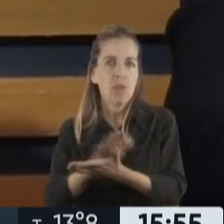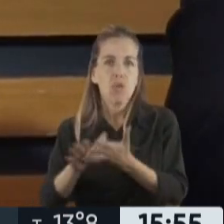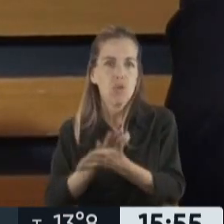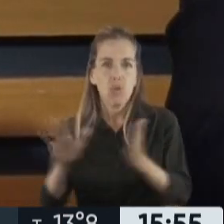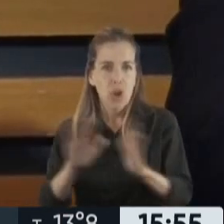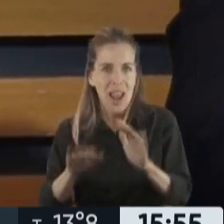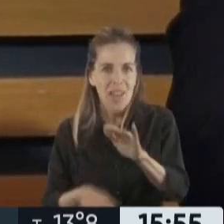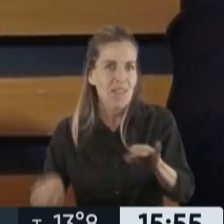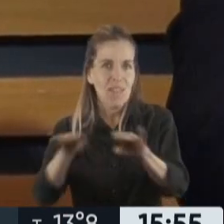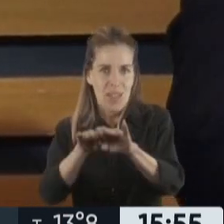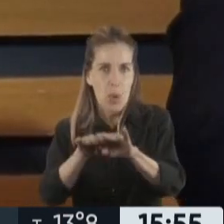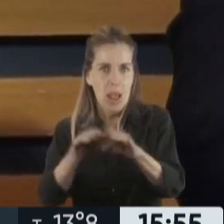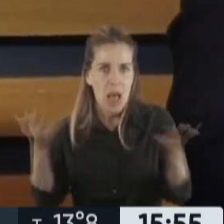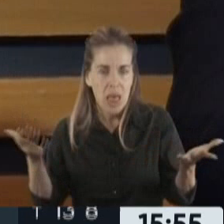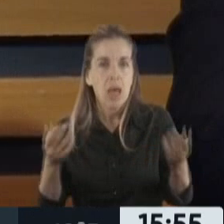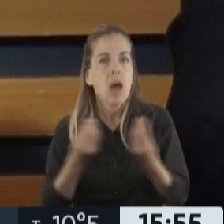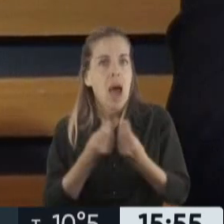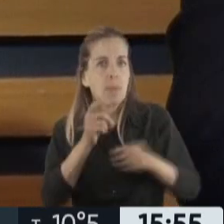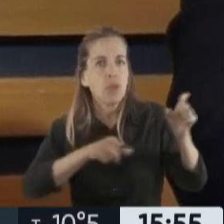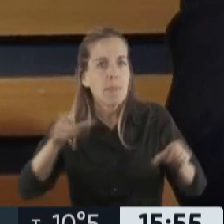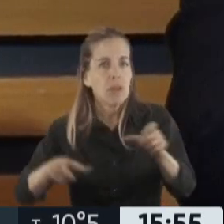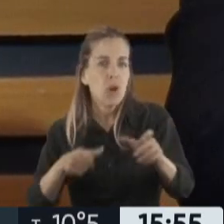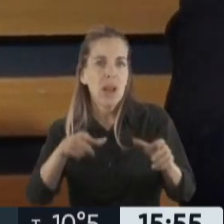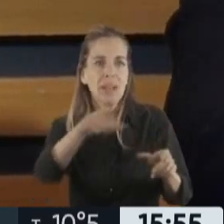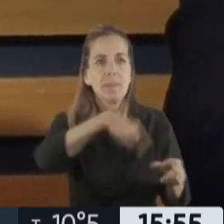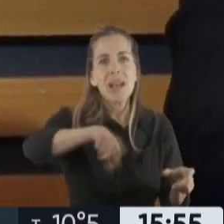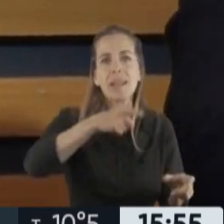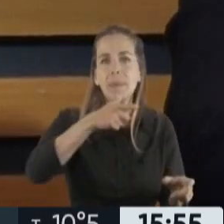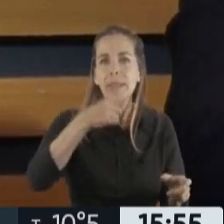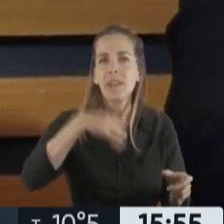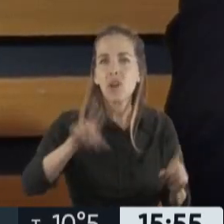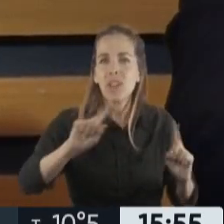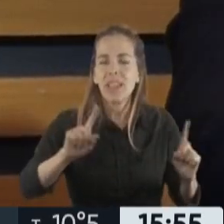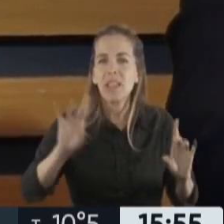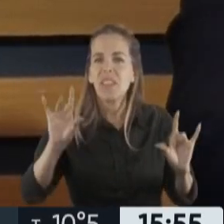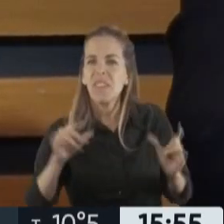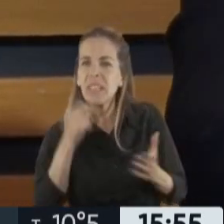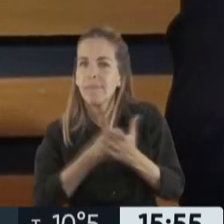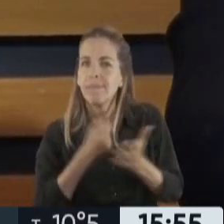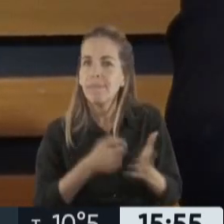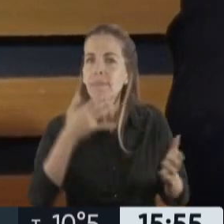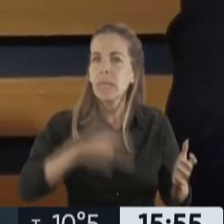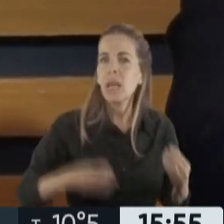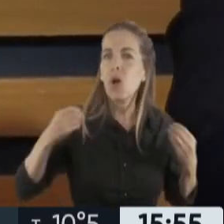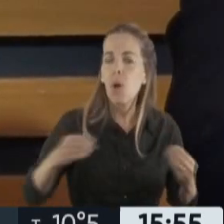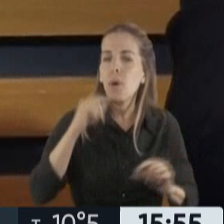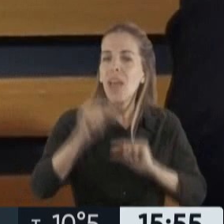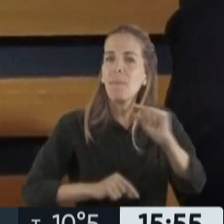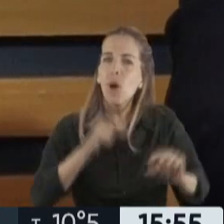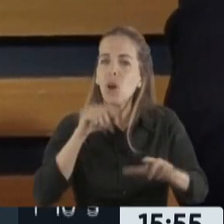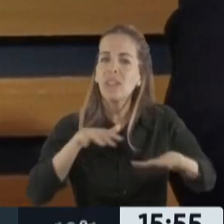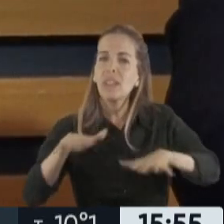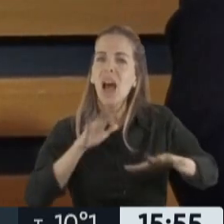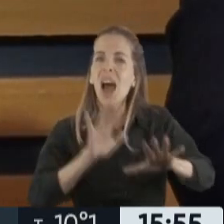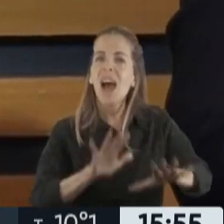Y a muchos argentinos nos cuesta entender lo que ha pasado y cómo esta realidad se fue constituyendo